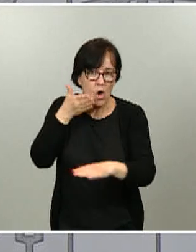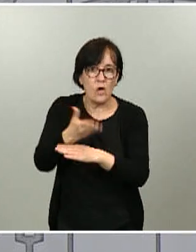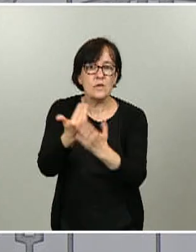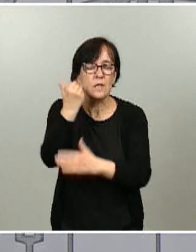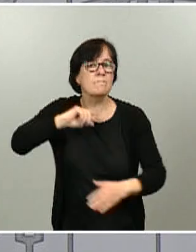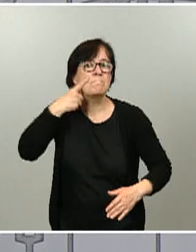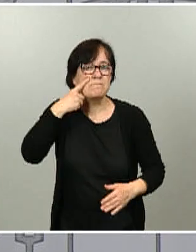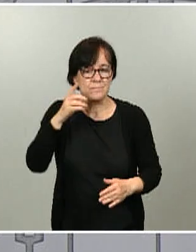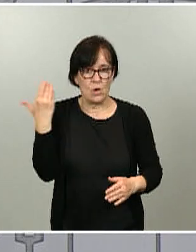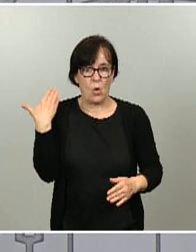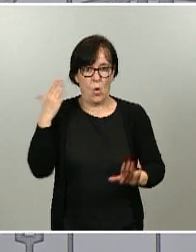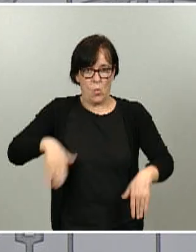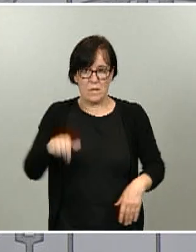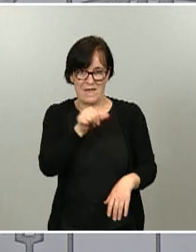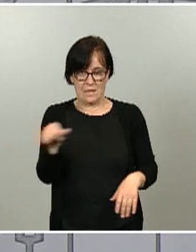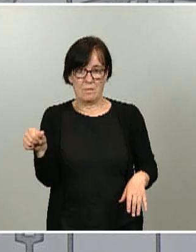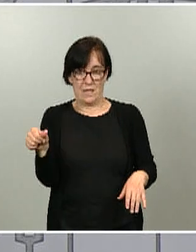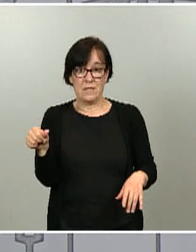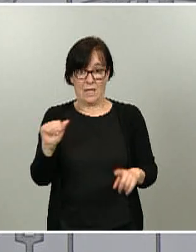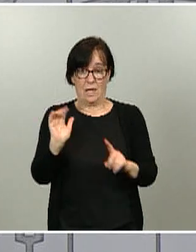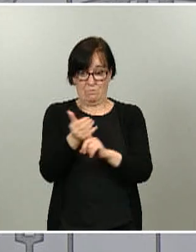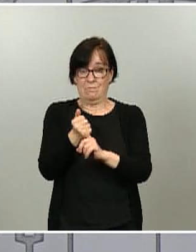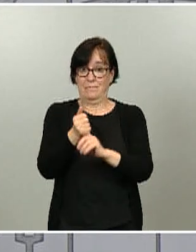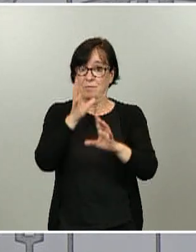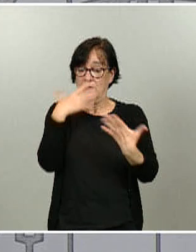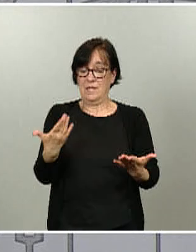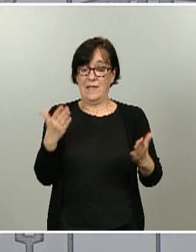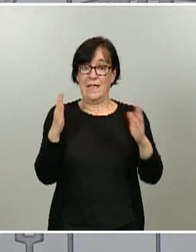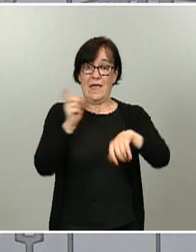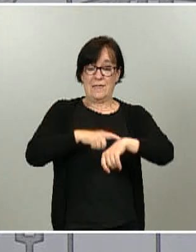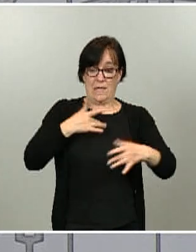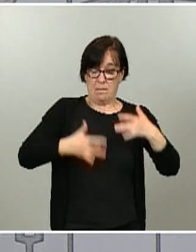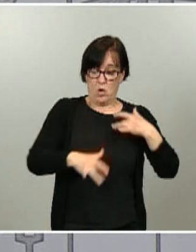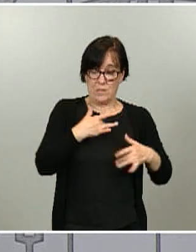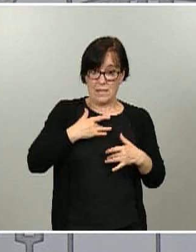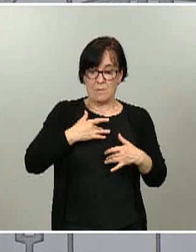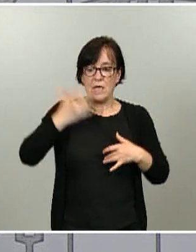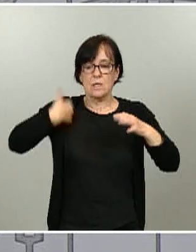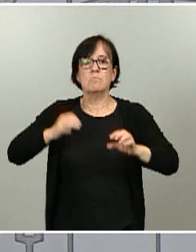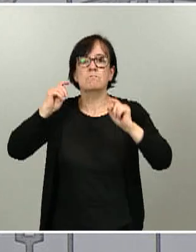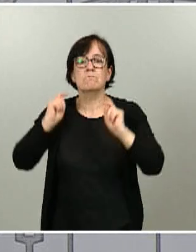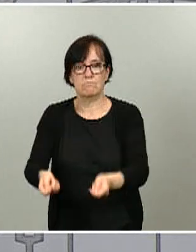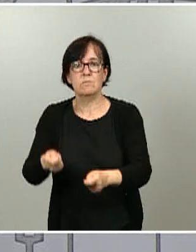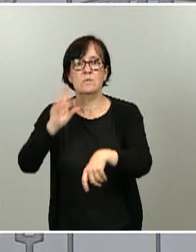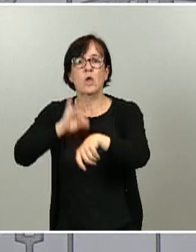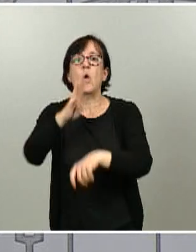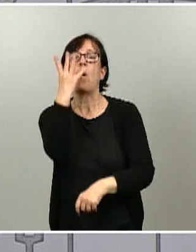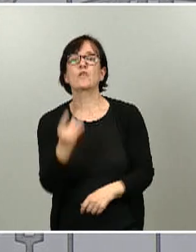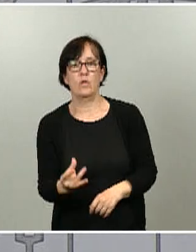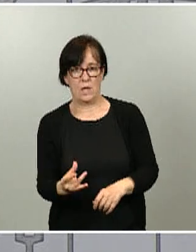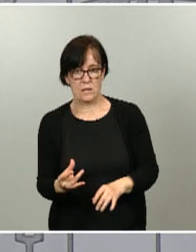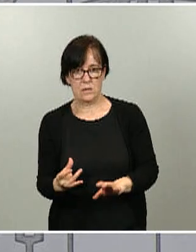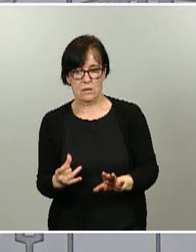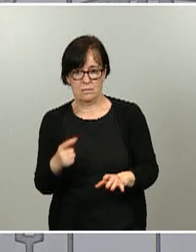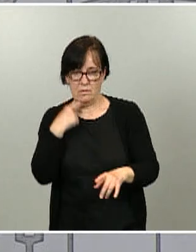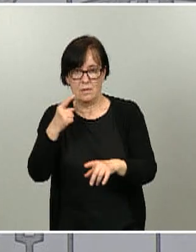semana. El tiempo entre la fecha de inicio de síntomas y el diagnóstico es hasta 4 días. Son desde